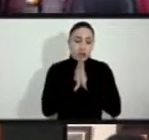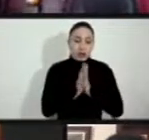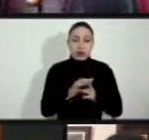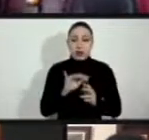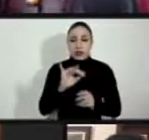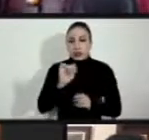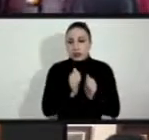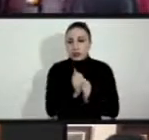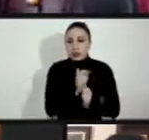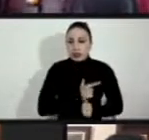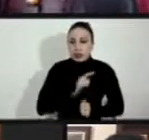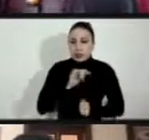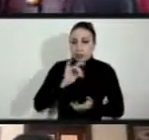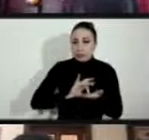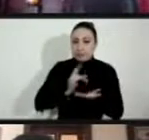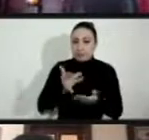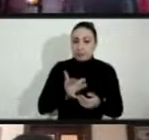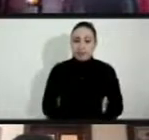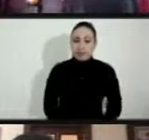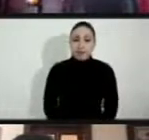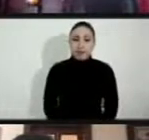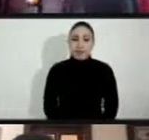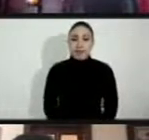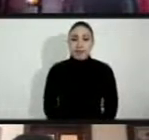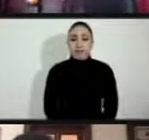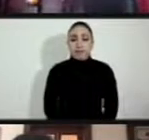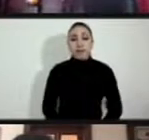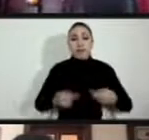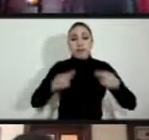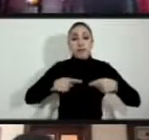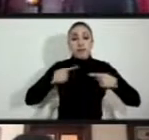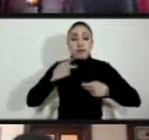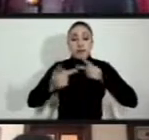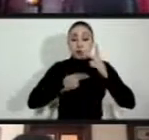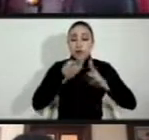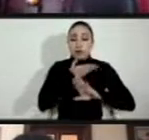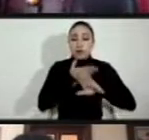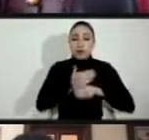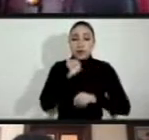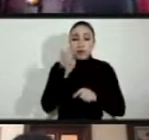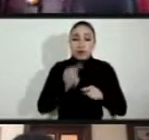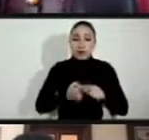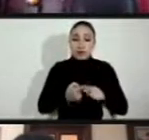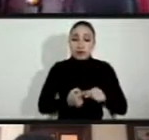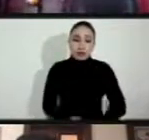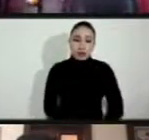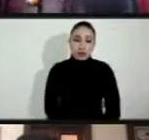Gracias. Está a discusión la proposición. ¿Existen oradores en contra?